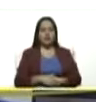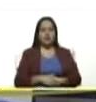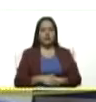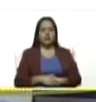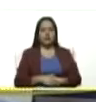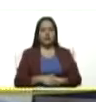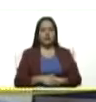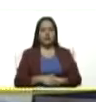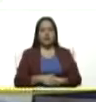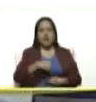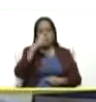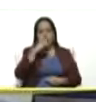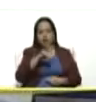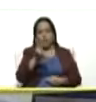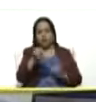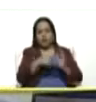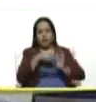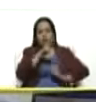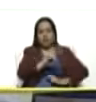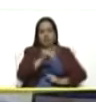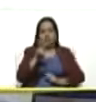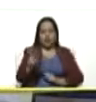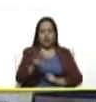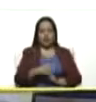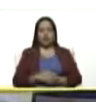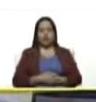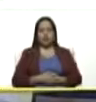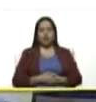En el año 2022